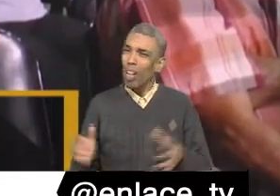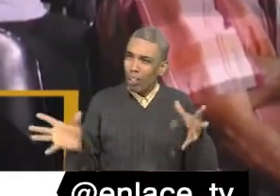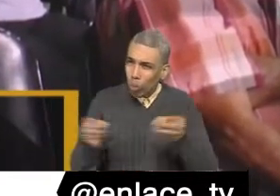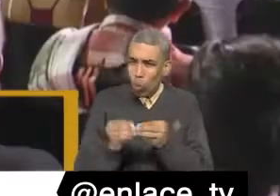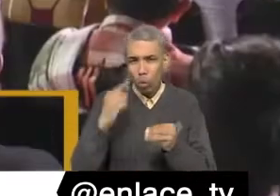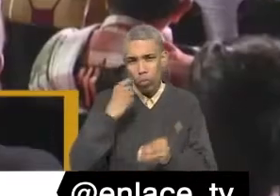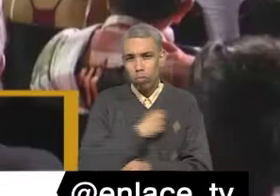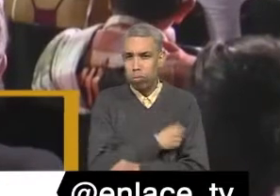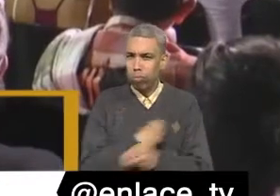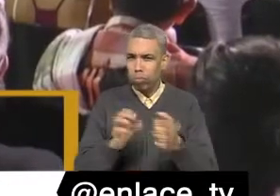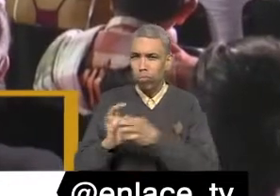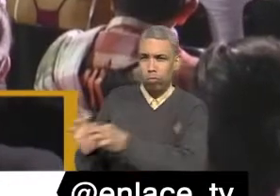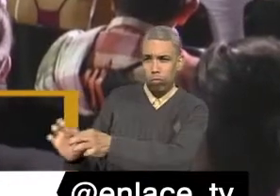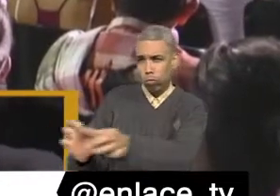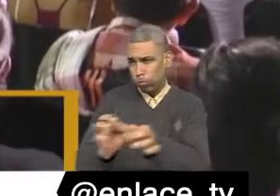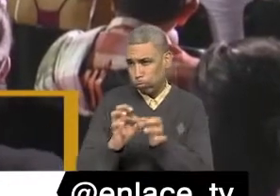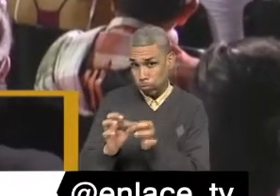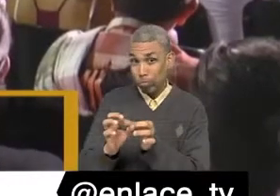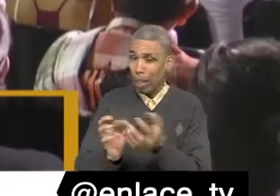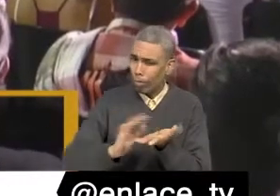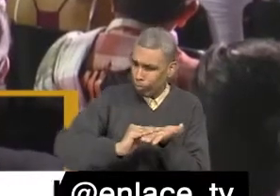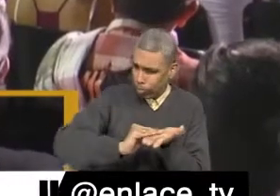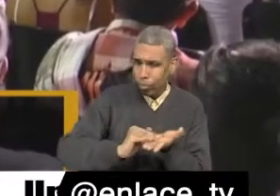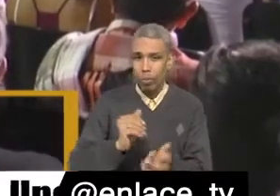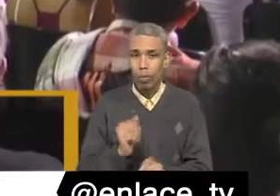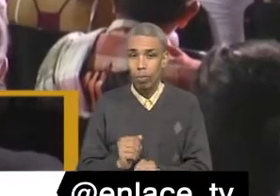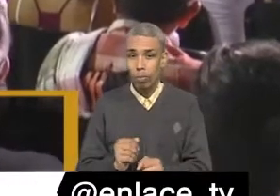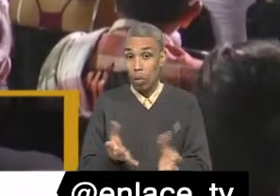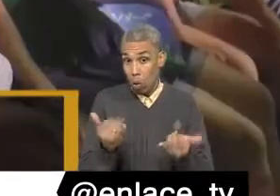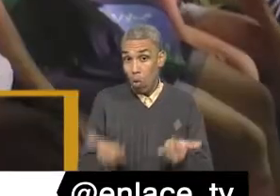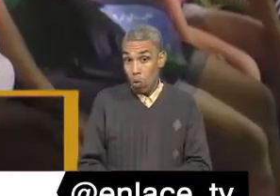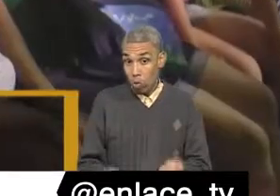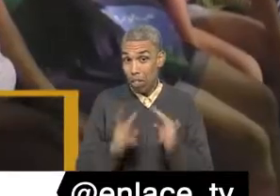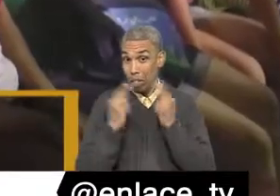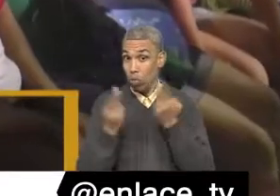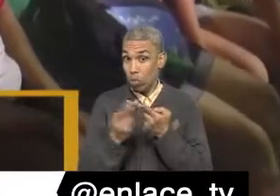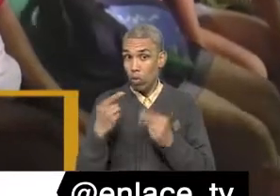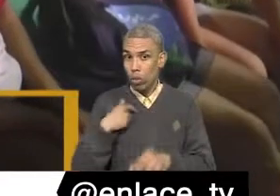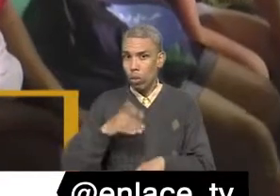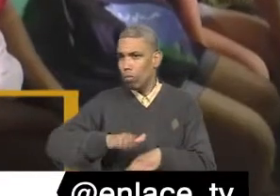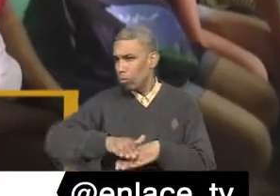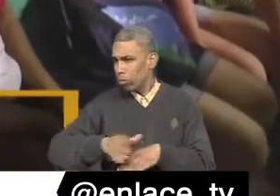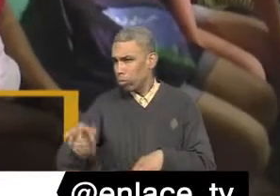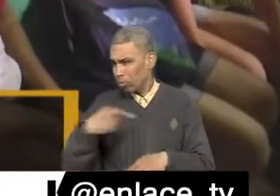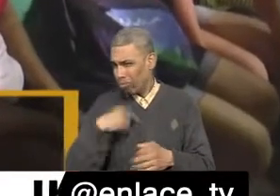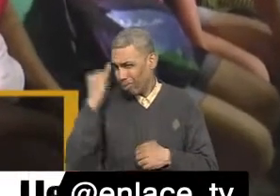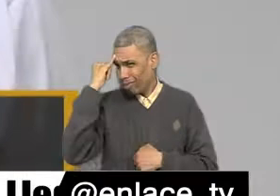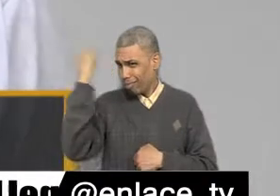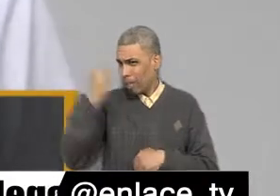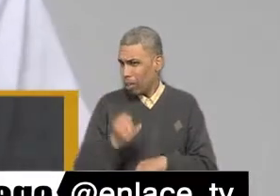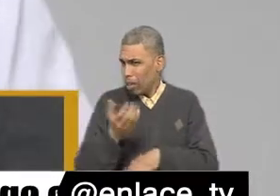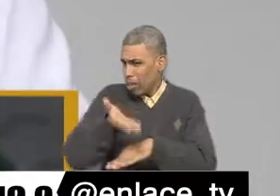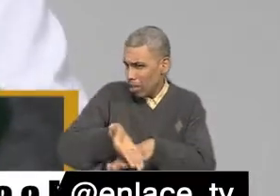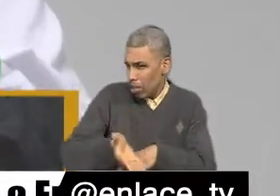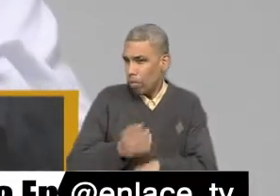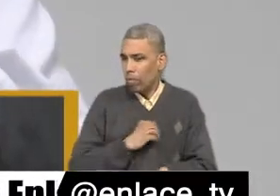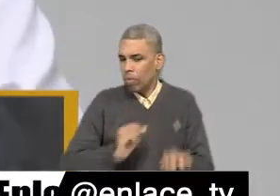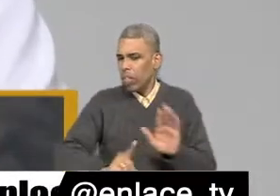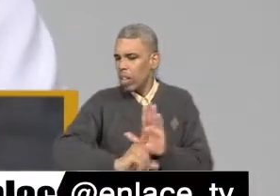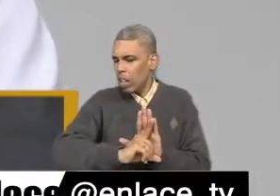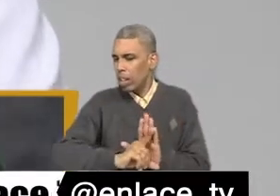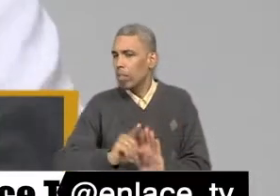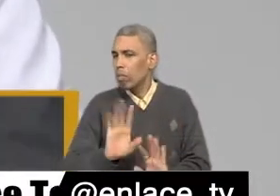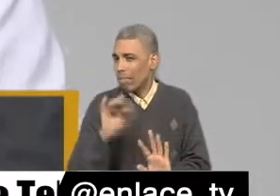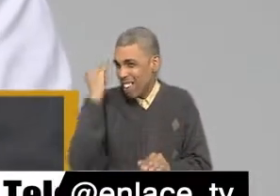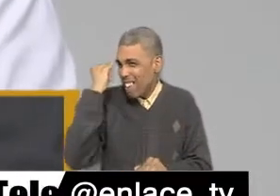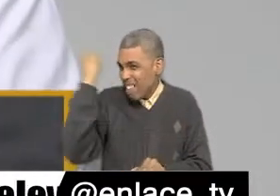vamos a plantear a ellos que ellos, como legisladores, creen la ley centenario de la industria del petróleo,